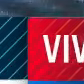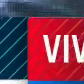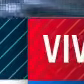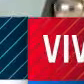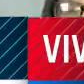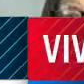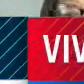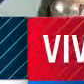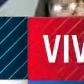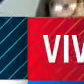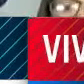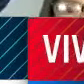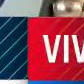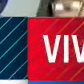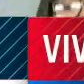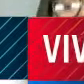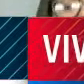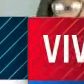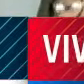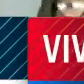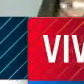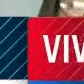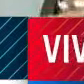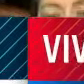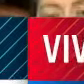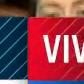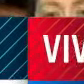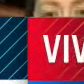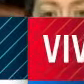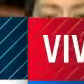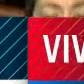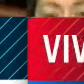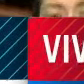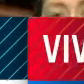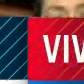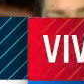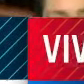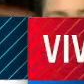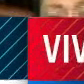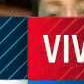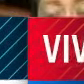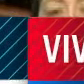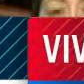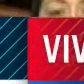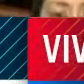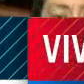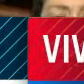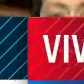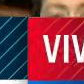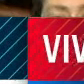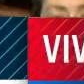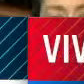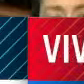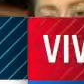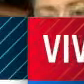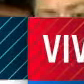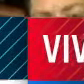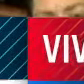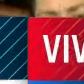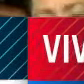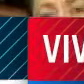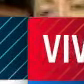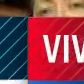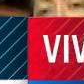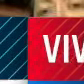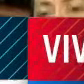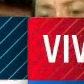tuit este discurso y de alguna forma le decía a Vanessa Sisley, hablo de Darío Monteros en este caso, ¿no? Le decía, el peronismo no está